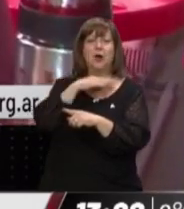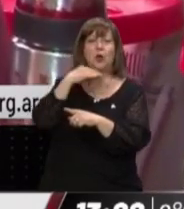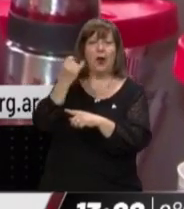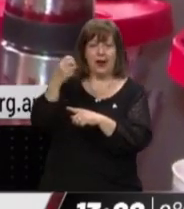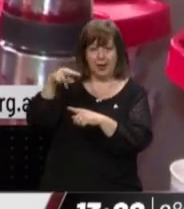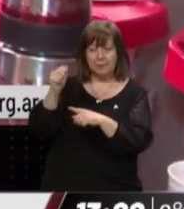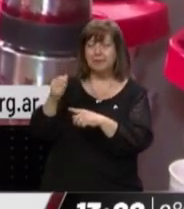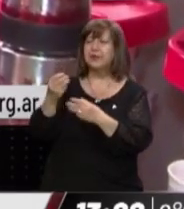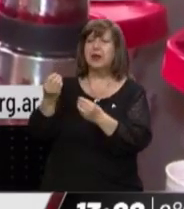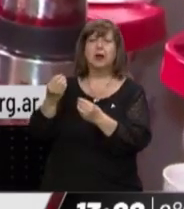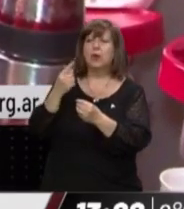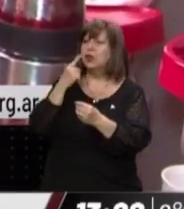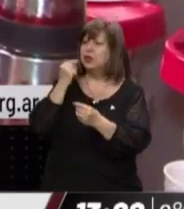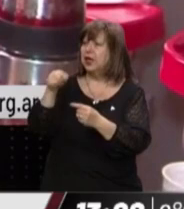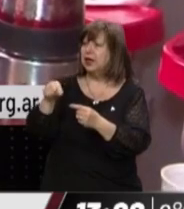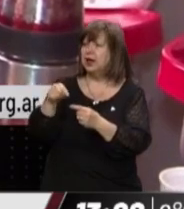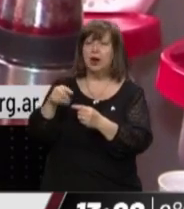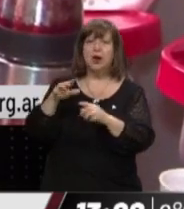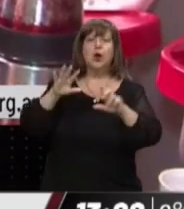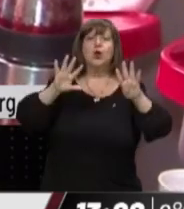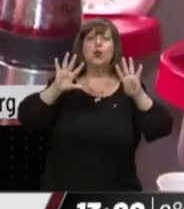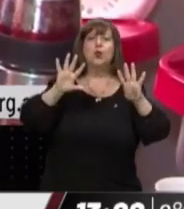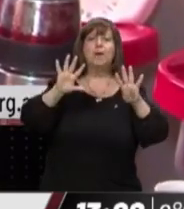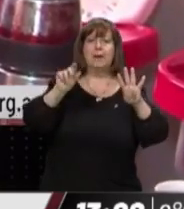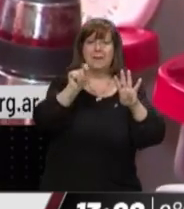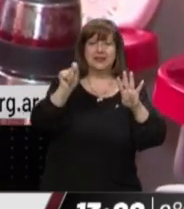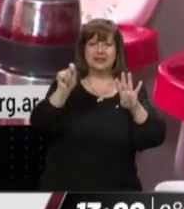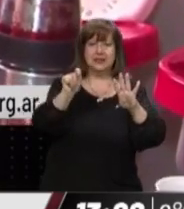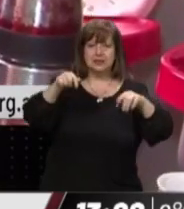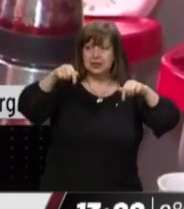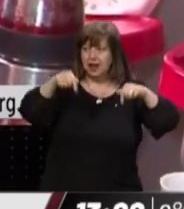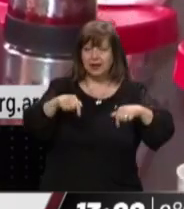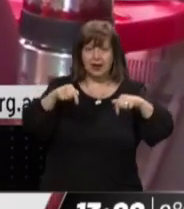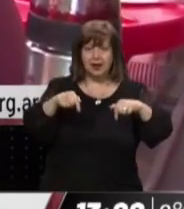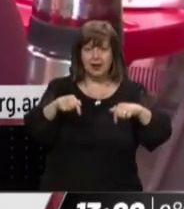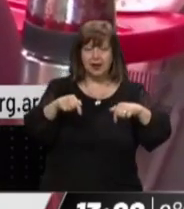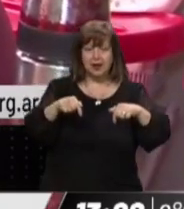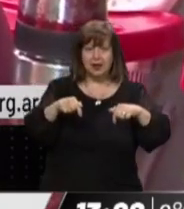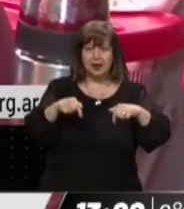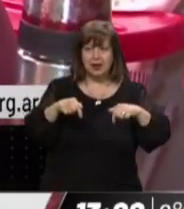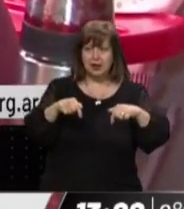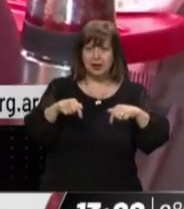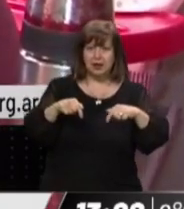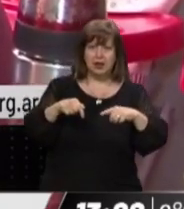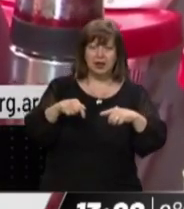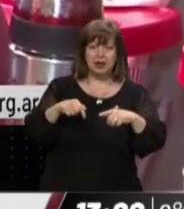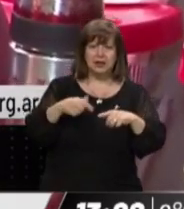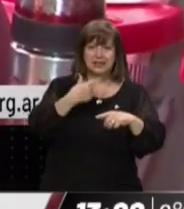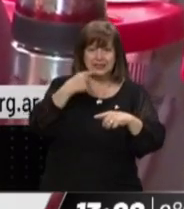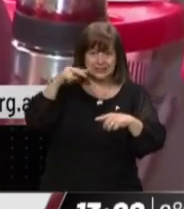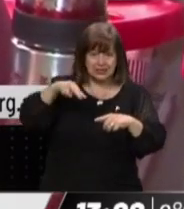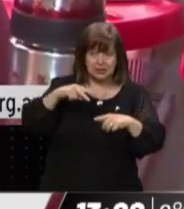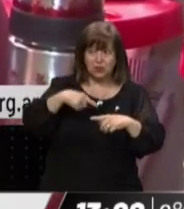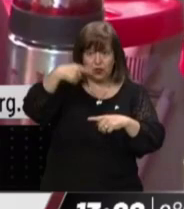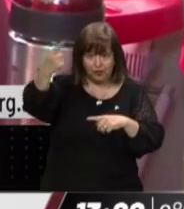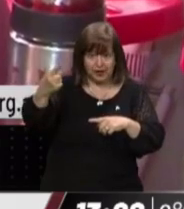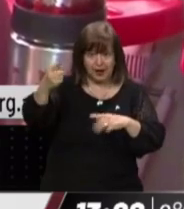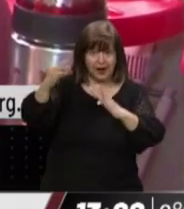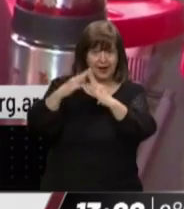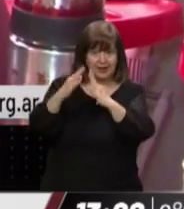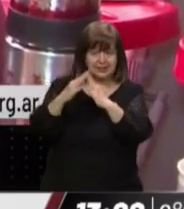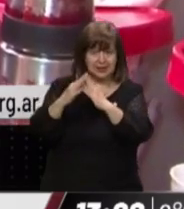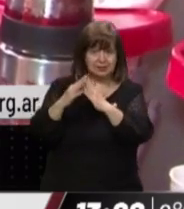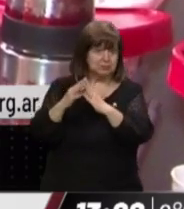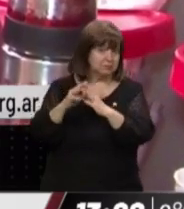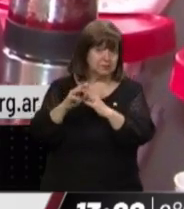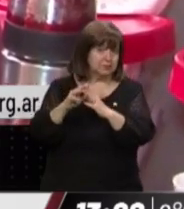Bueno, ¿hace cuánto estás acá? 9 meses van a ser. Pero es un montonazo. ¿Y 9 meses sin volver a tu casa? Sin volver a mi casa, con Juana. Nos